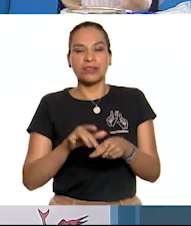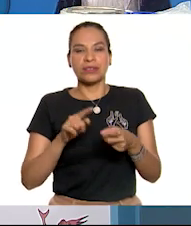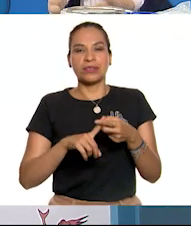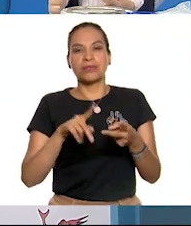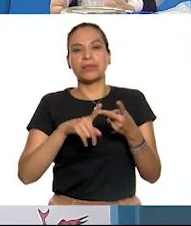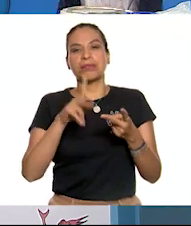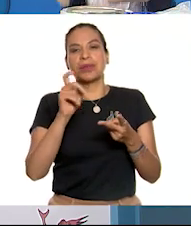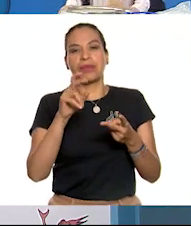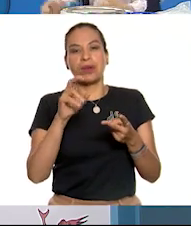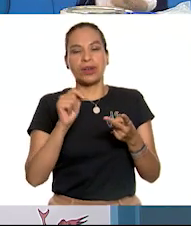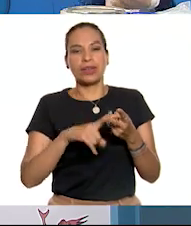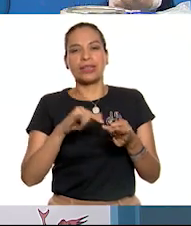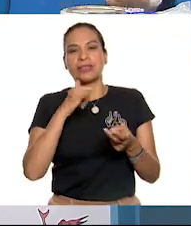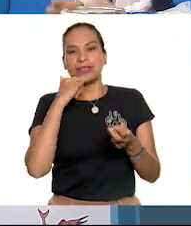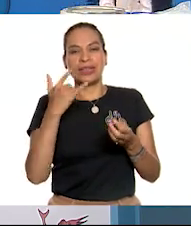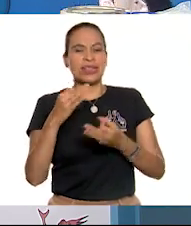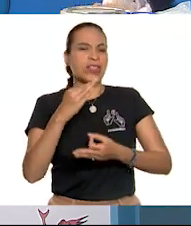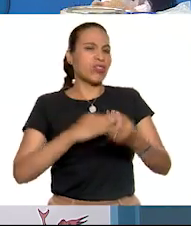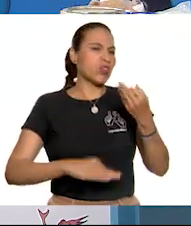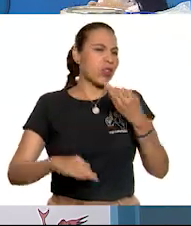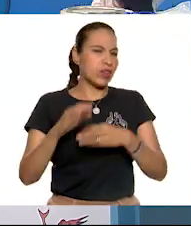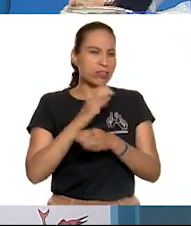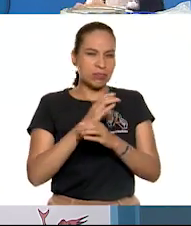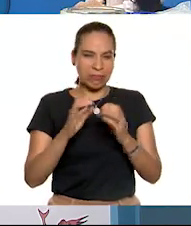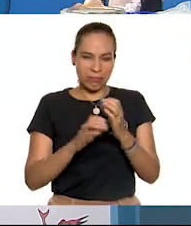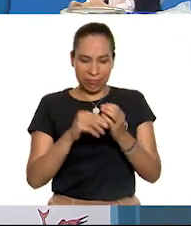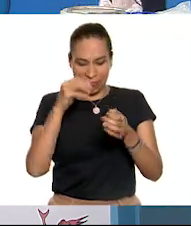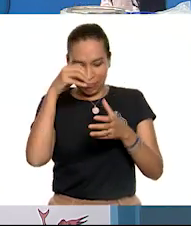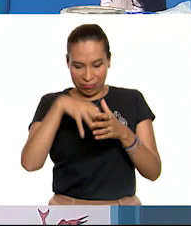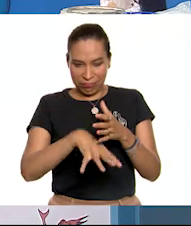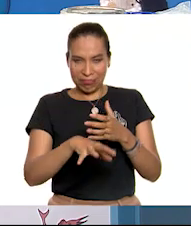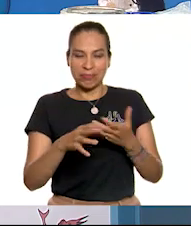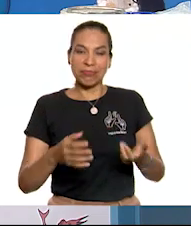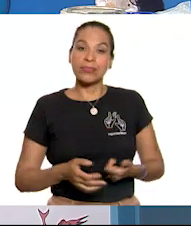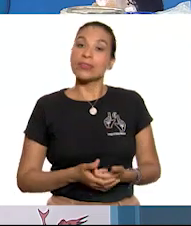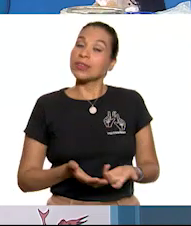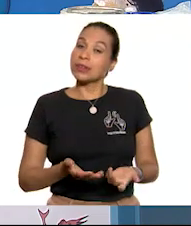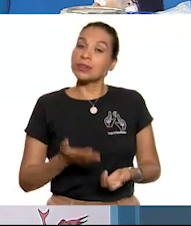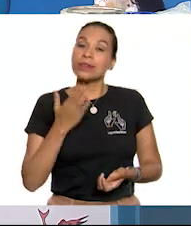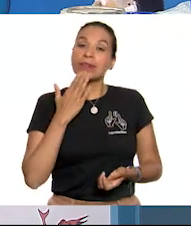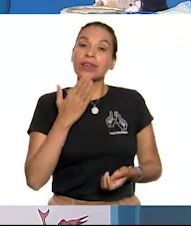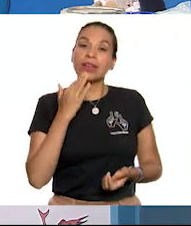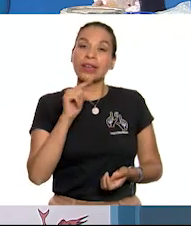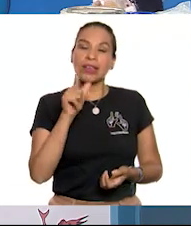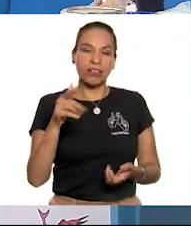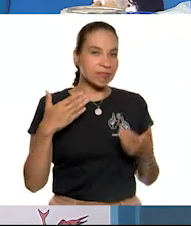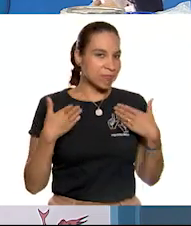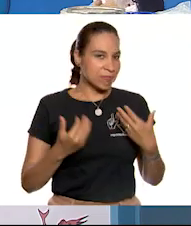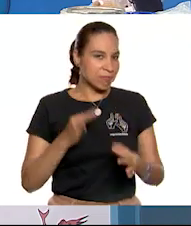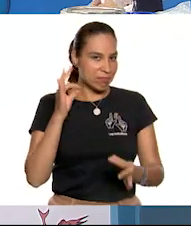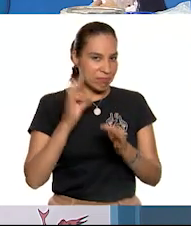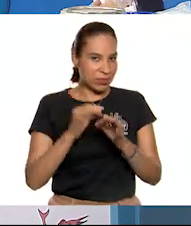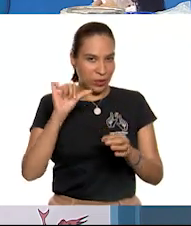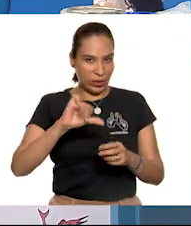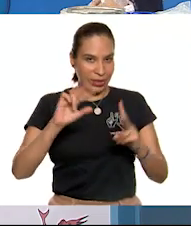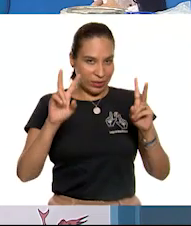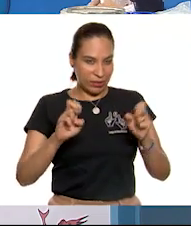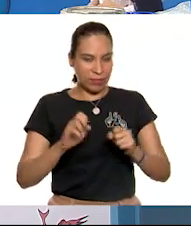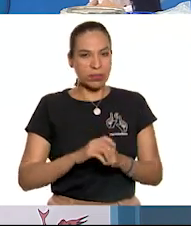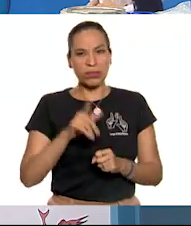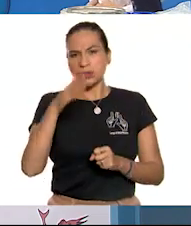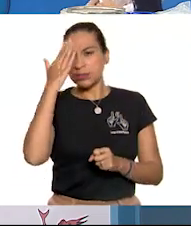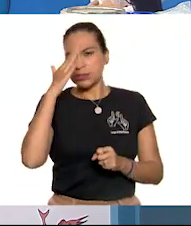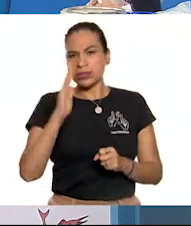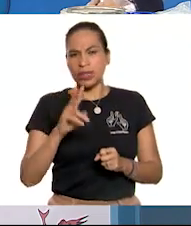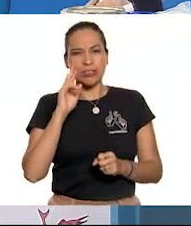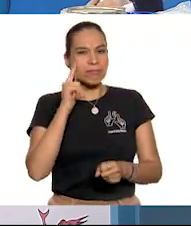pepperoni, la salsa y todos los ingredientes. Muy bien, Ale, has entendido perfecto el tema de hoy. Y ya